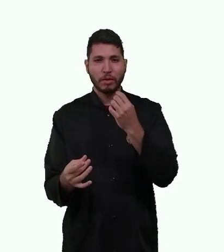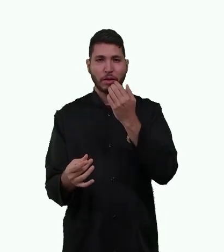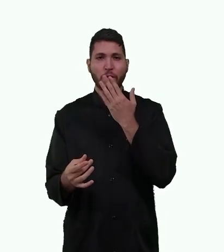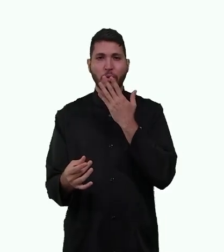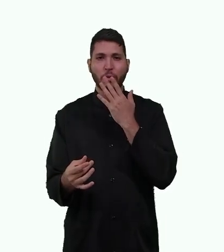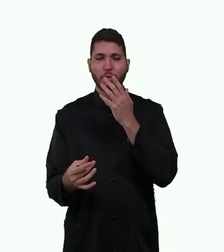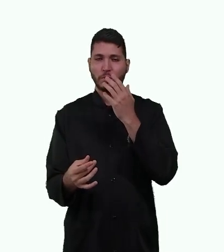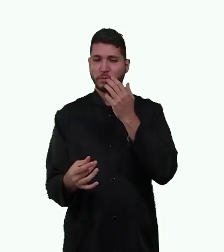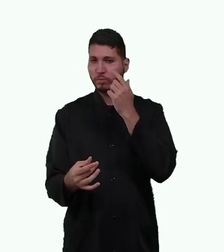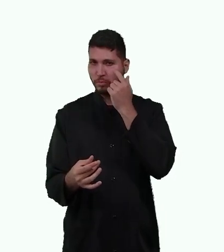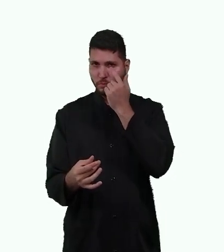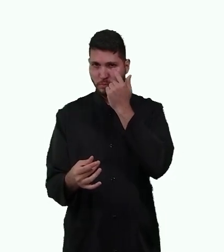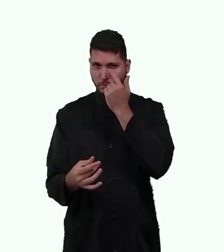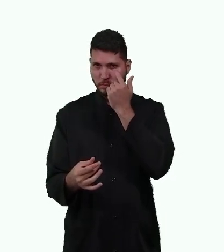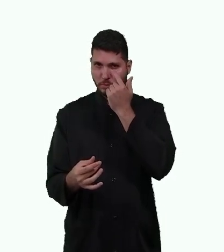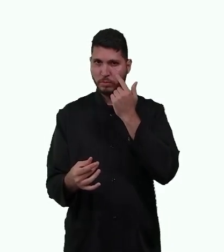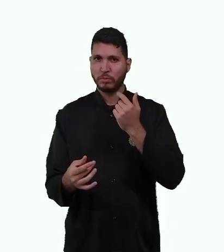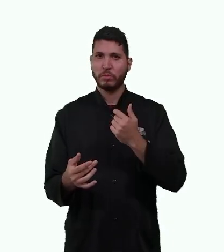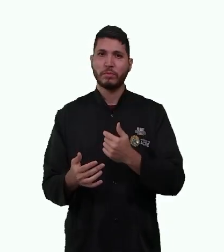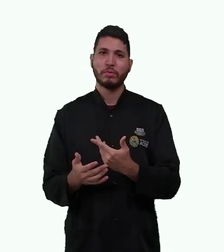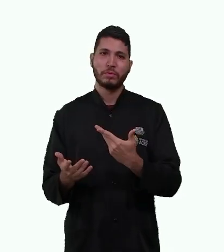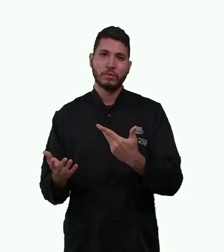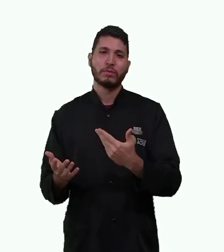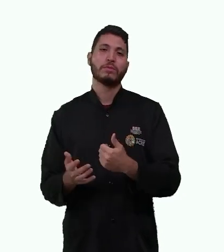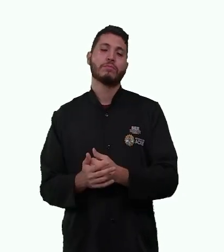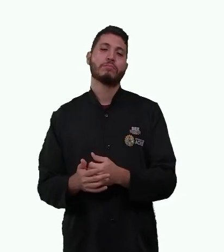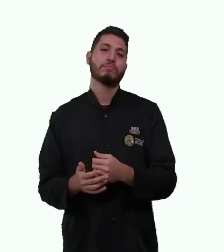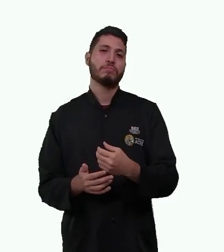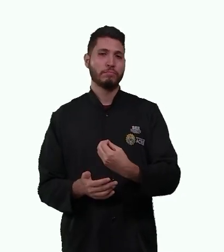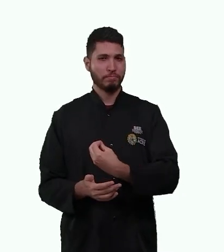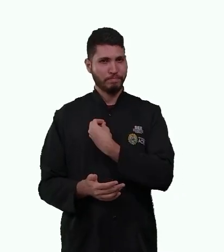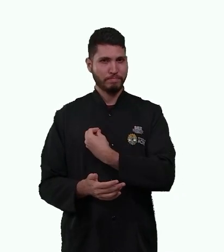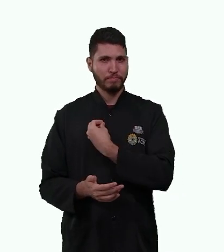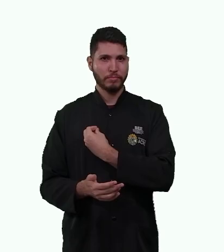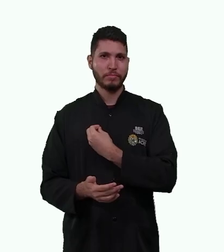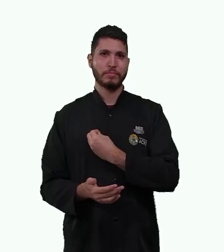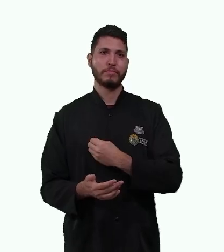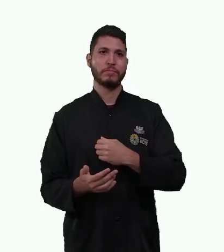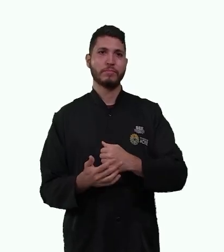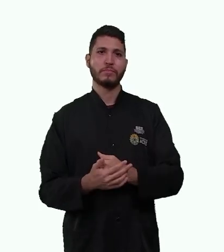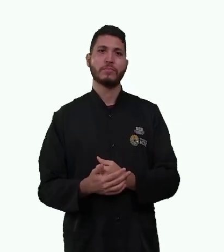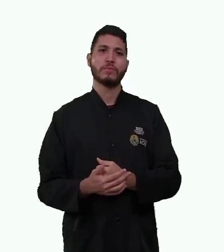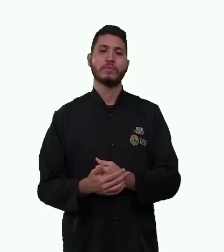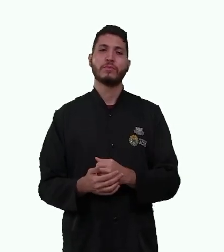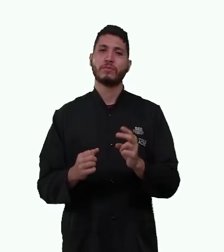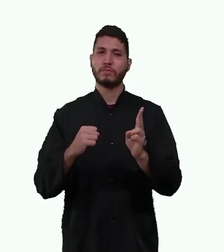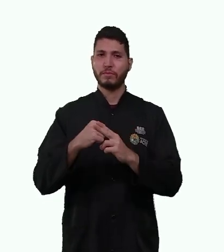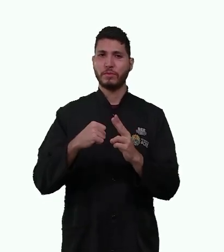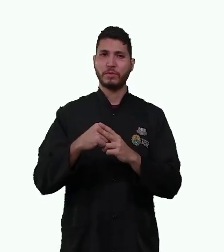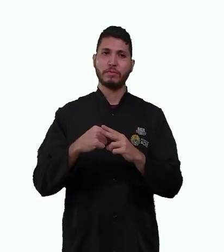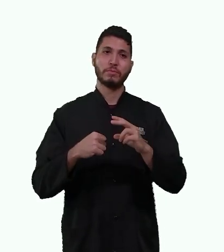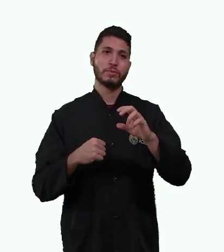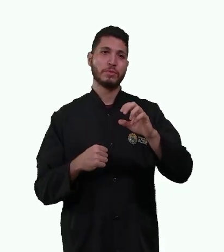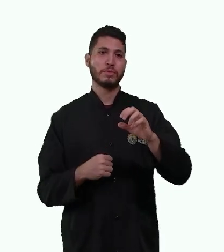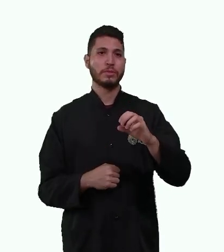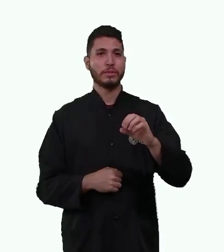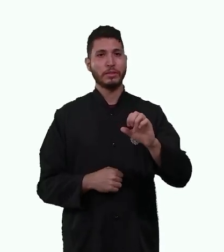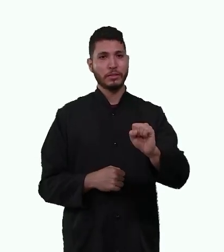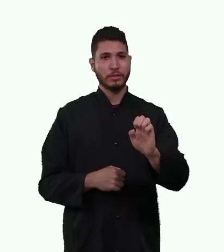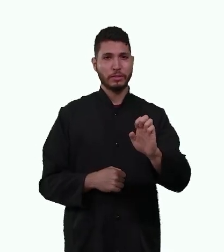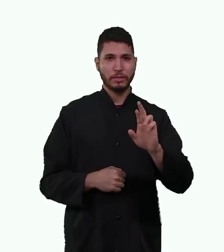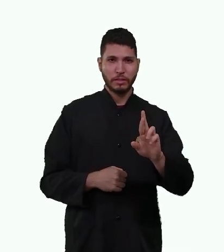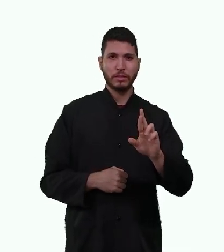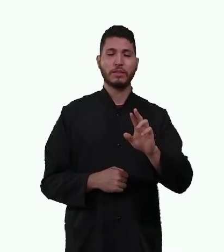olhos. E este é o presente do indicativo dos verbos ser e tener. Sempre